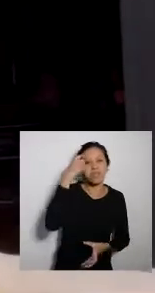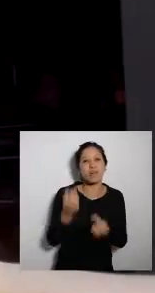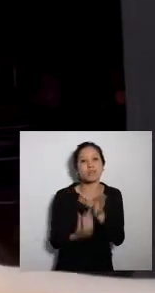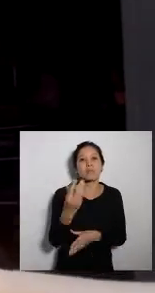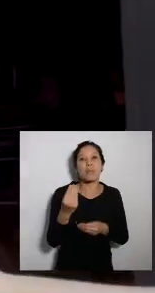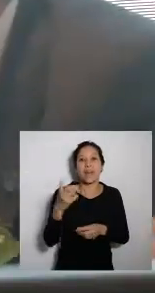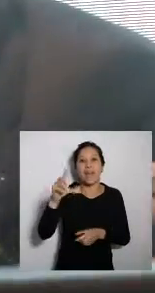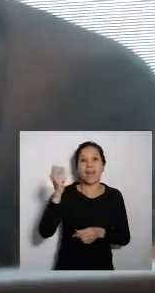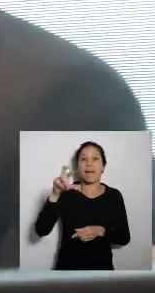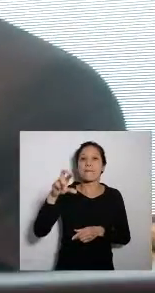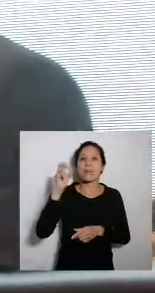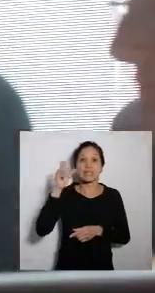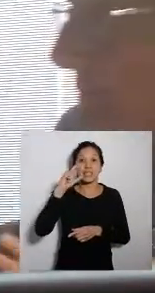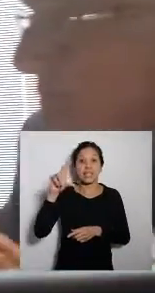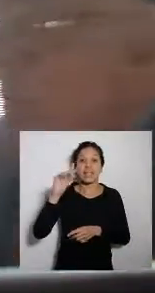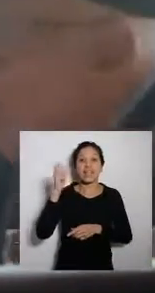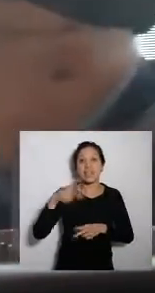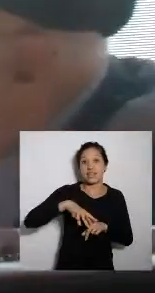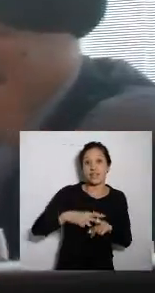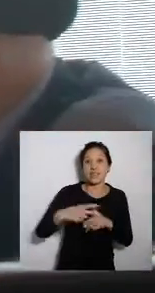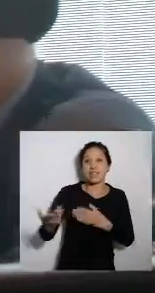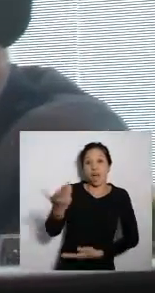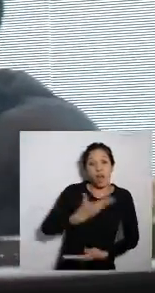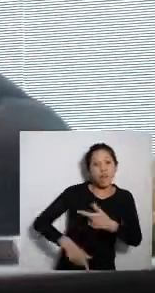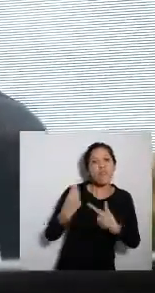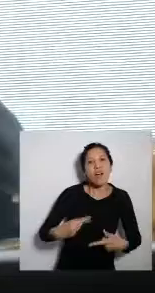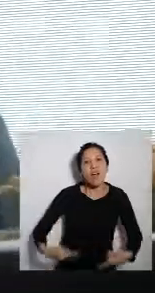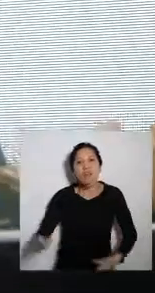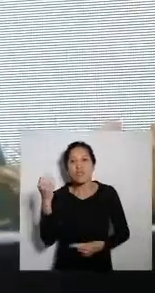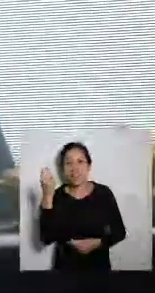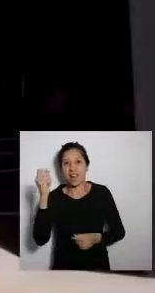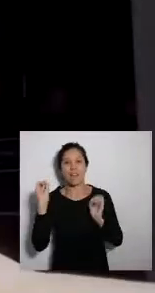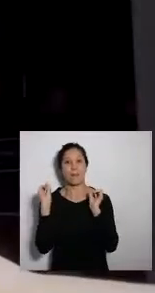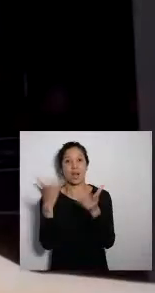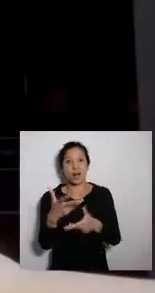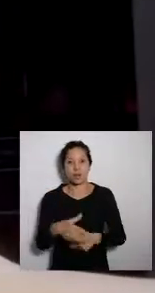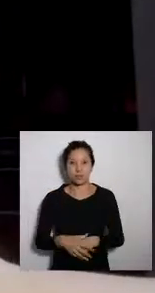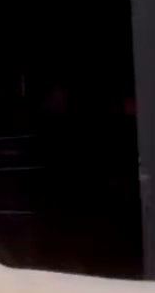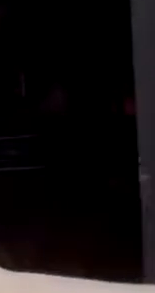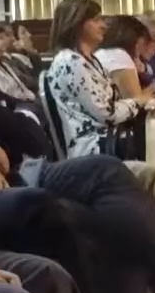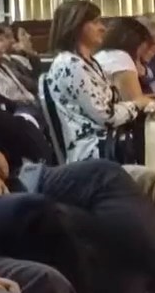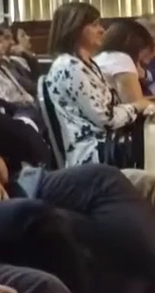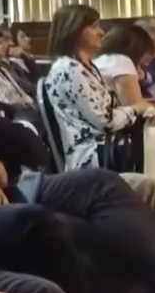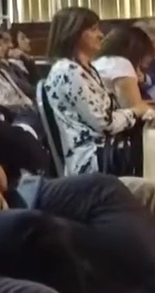a compartir capacidades técnicas, mejorar la eficiencia en el uso de los recursos y mejorar la calidad.